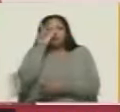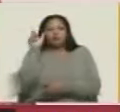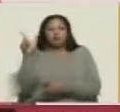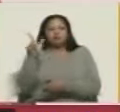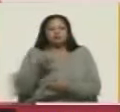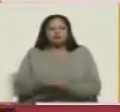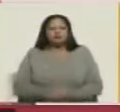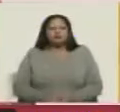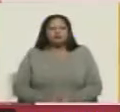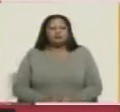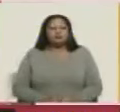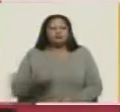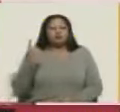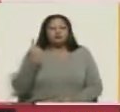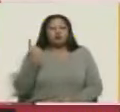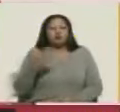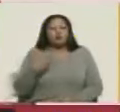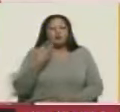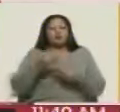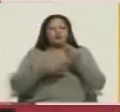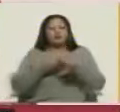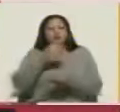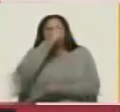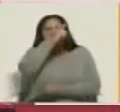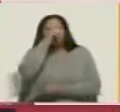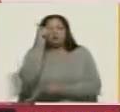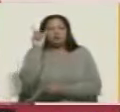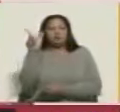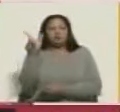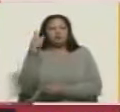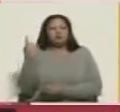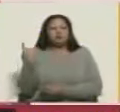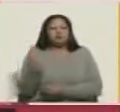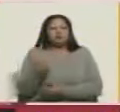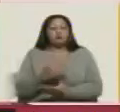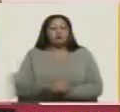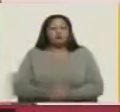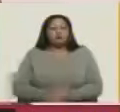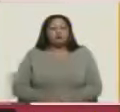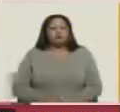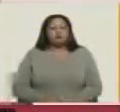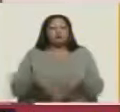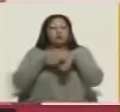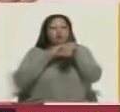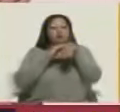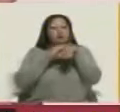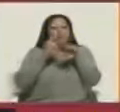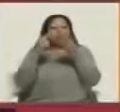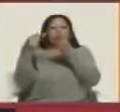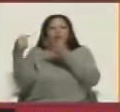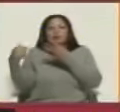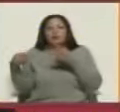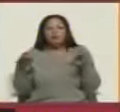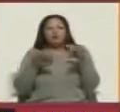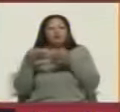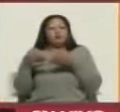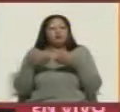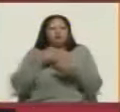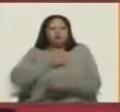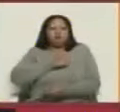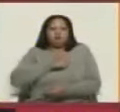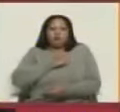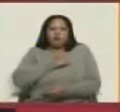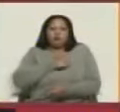Esto solo lo puede hacer el Partido Socialista Unido de Venezuela. Me perdonan al resto de los partidos.